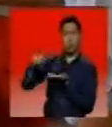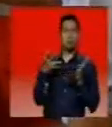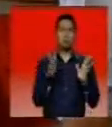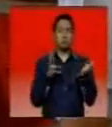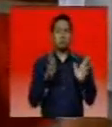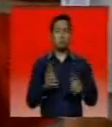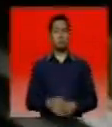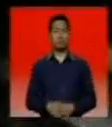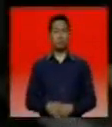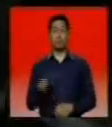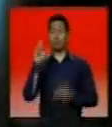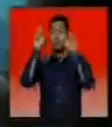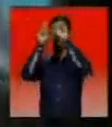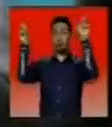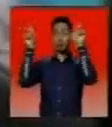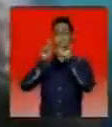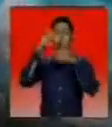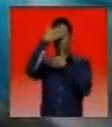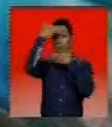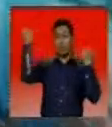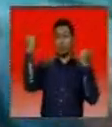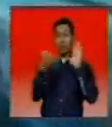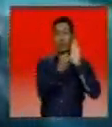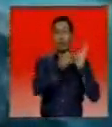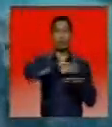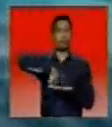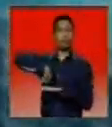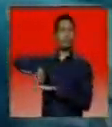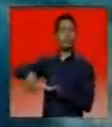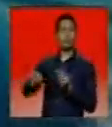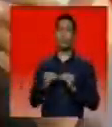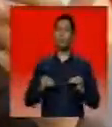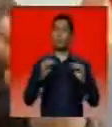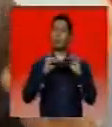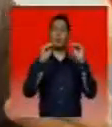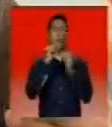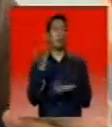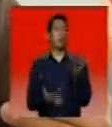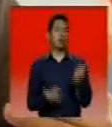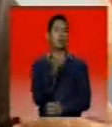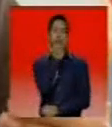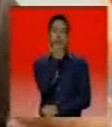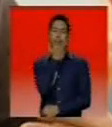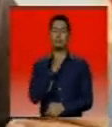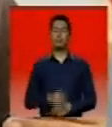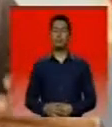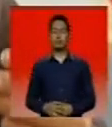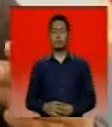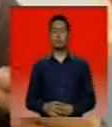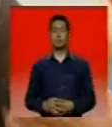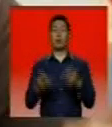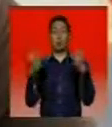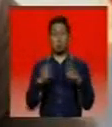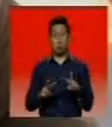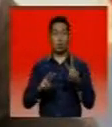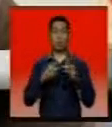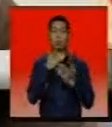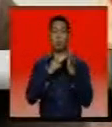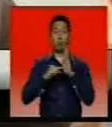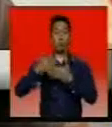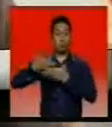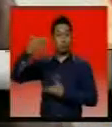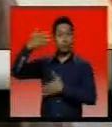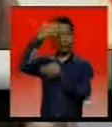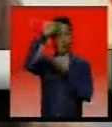delitos, estafa y evasión tributaria, pero podría haber más. Incluso podría existir también falsificación de